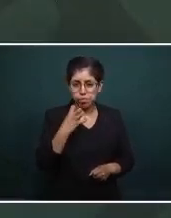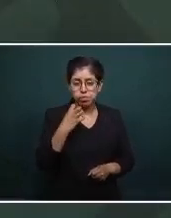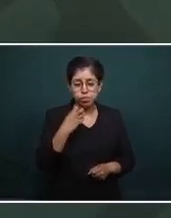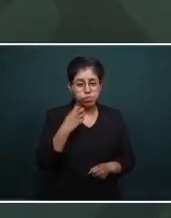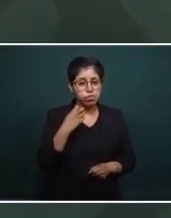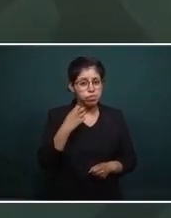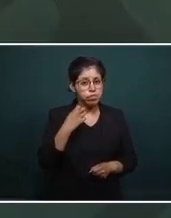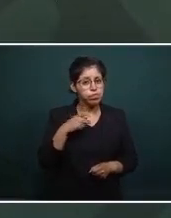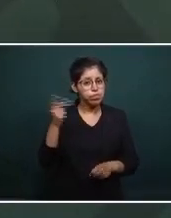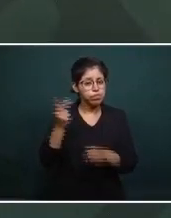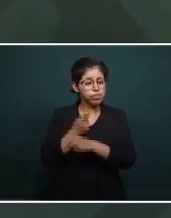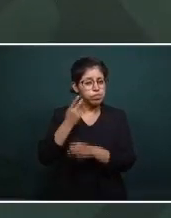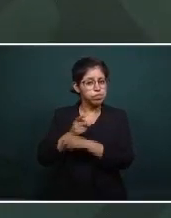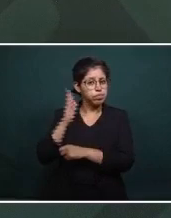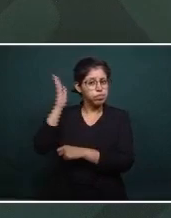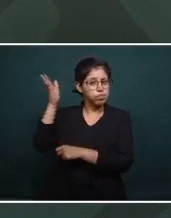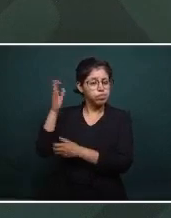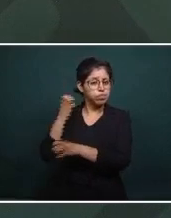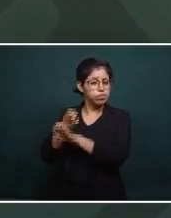fuerte.